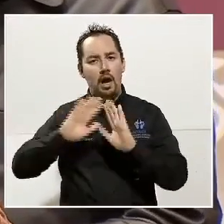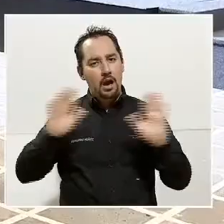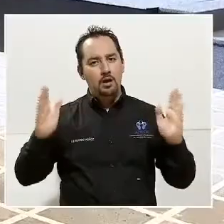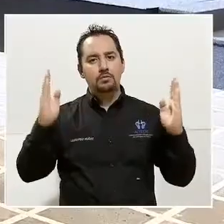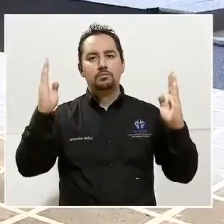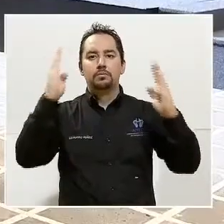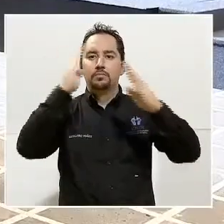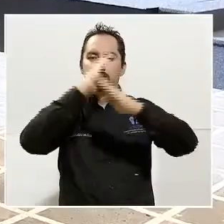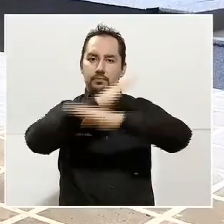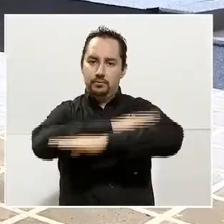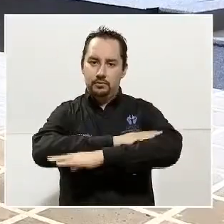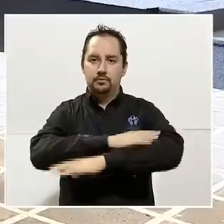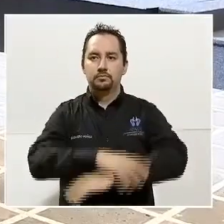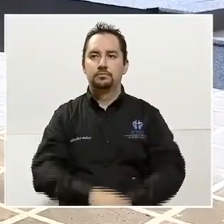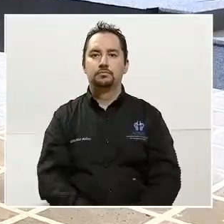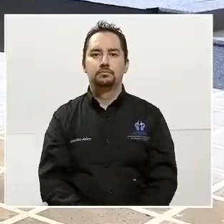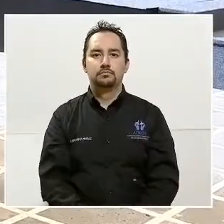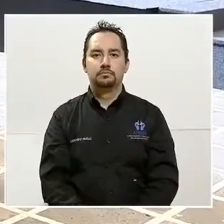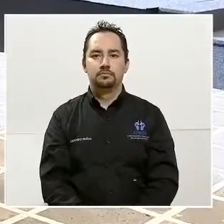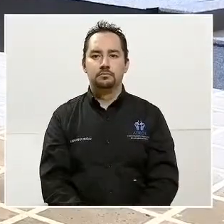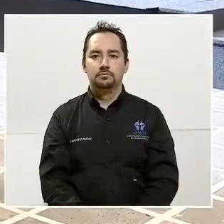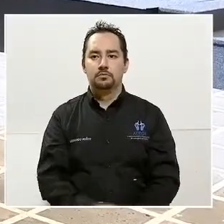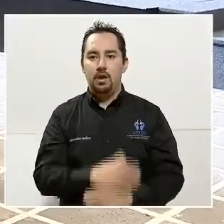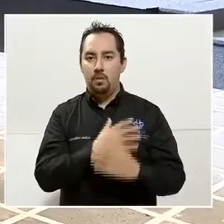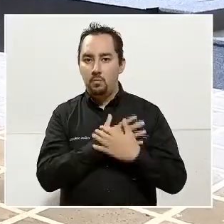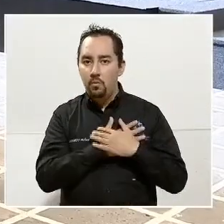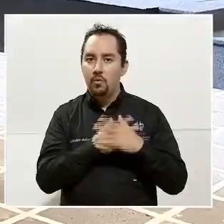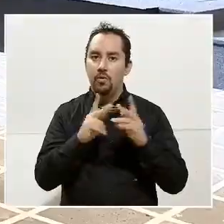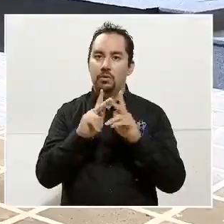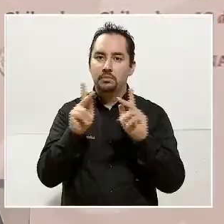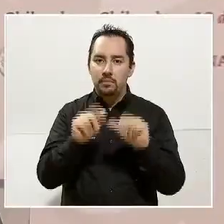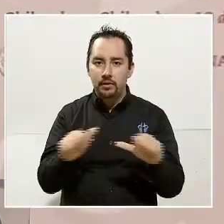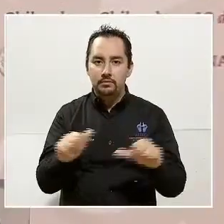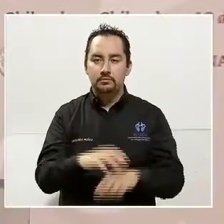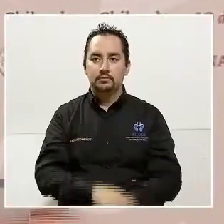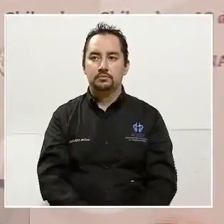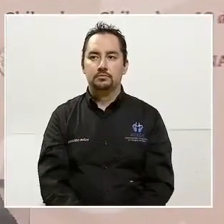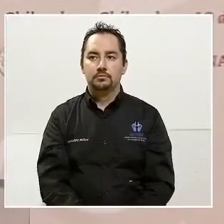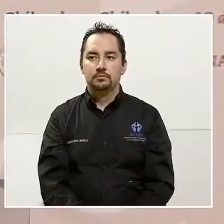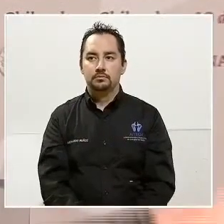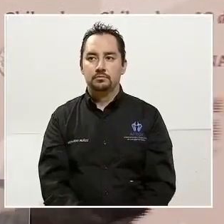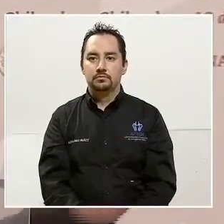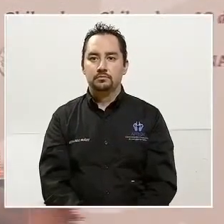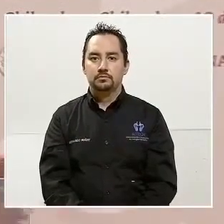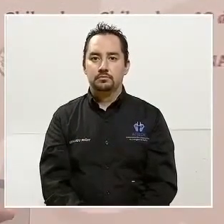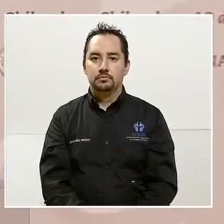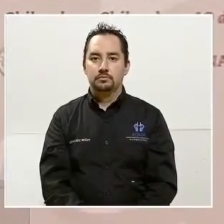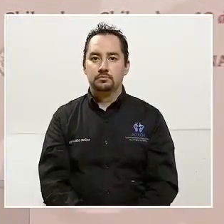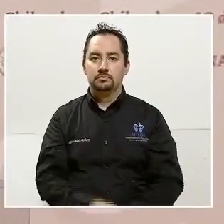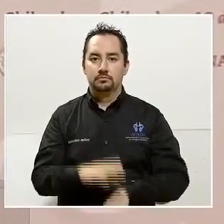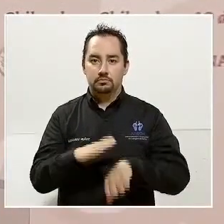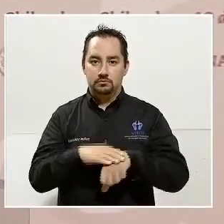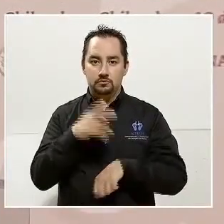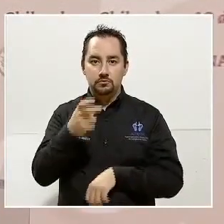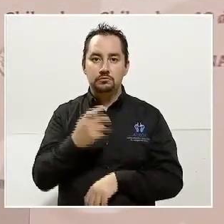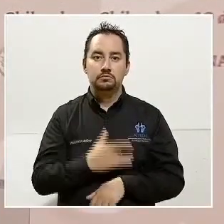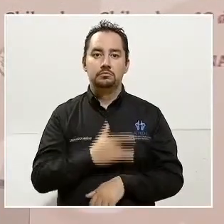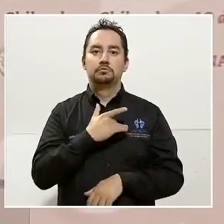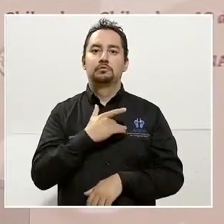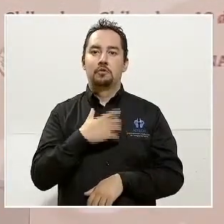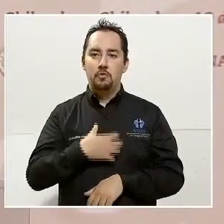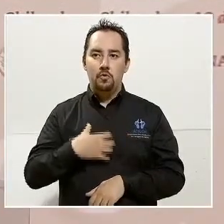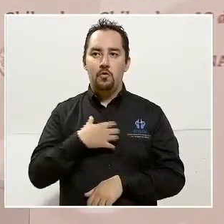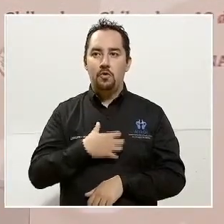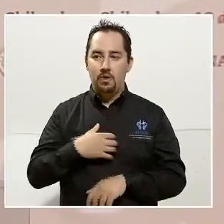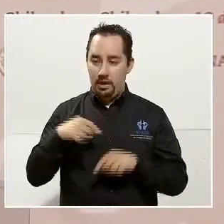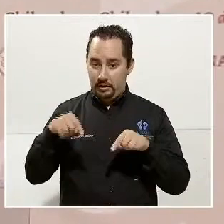reconciliación y el amor y la paz. Y por eso pues me da mucho gusto que esté